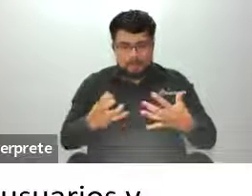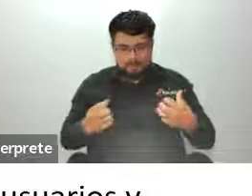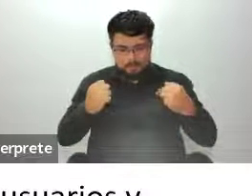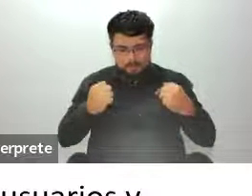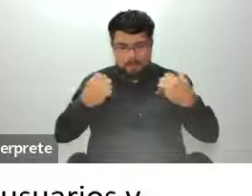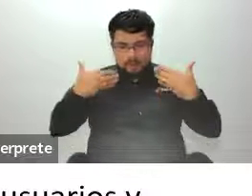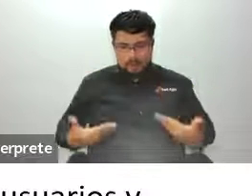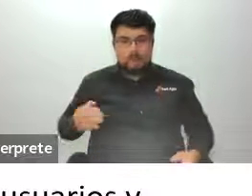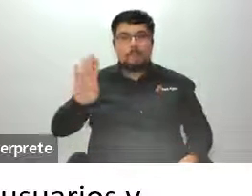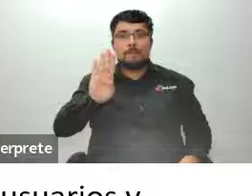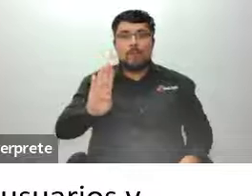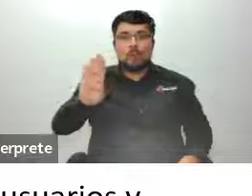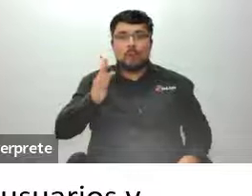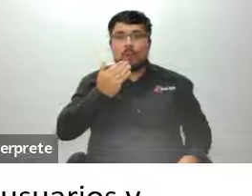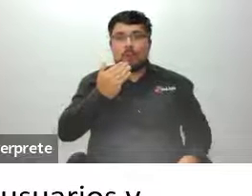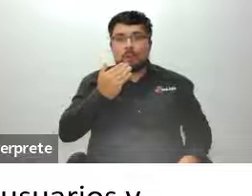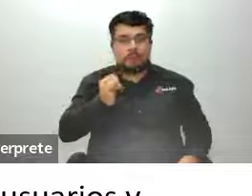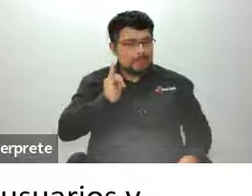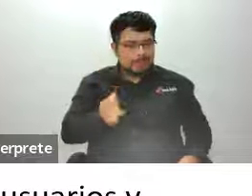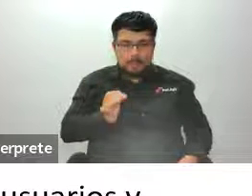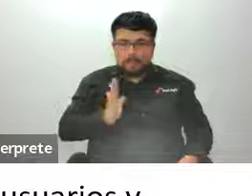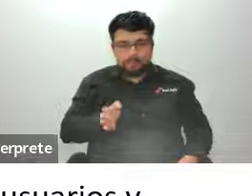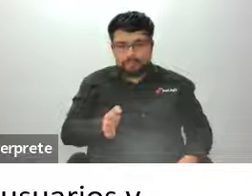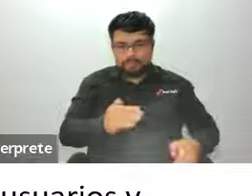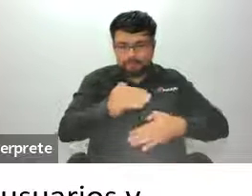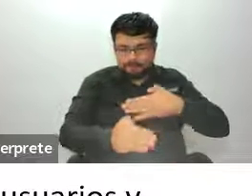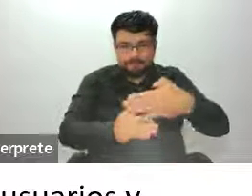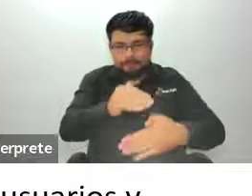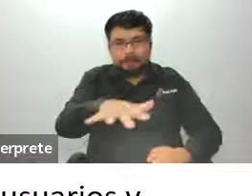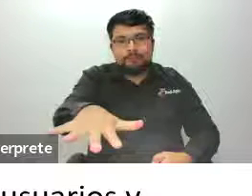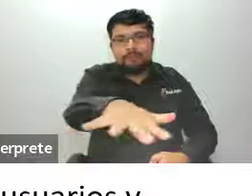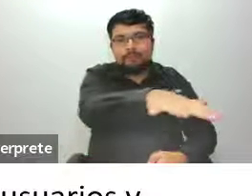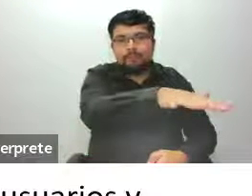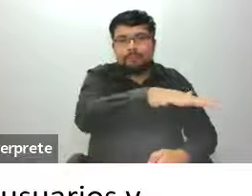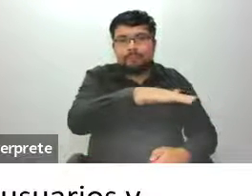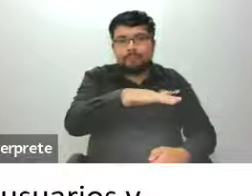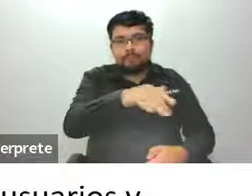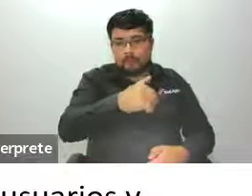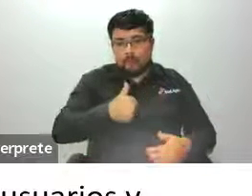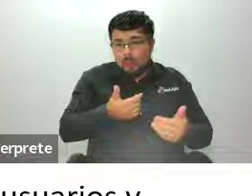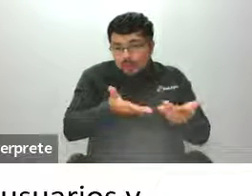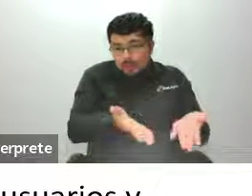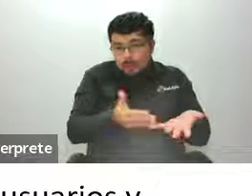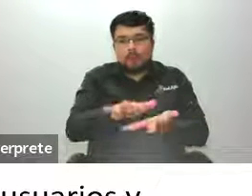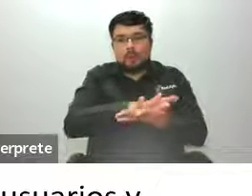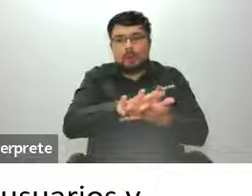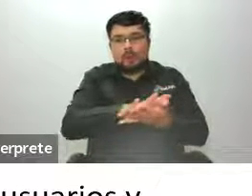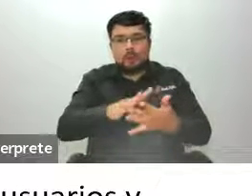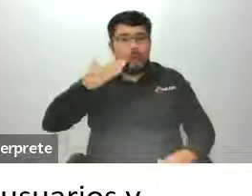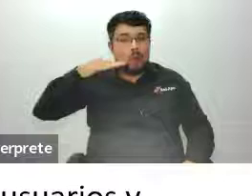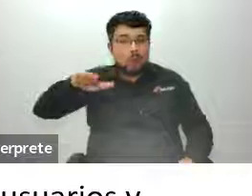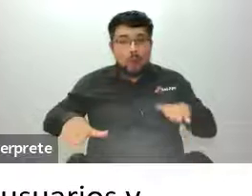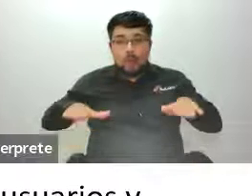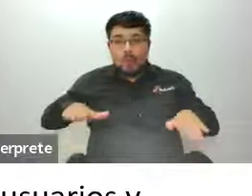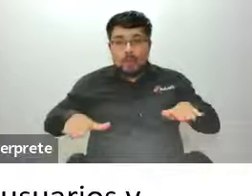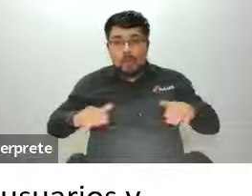estar constantemente o sistemáticamente en ese espacio. Si es así, por ejemplo, en el caso de los niños sordos, hemos